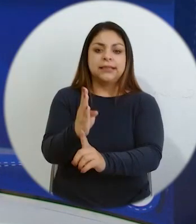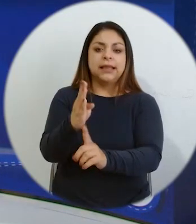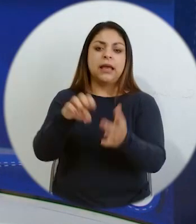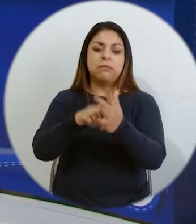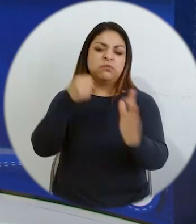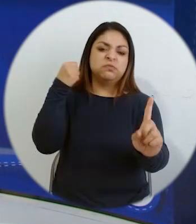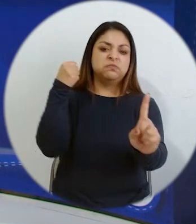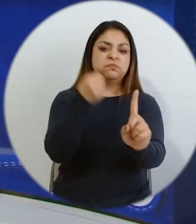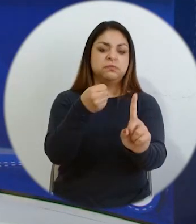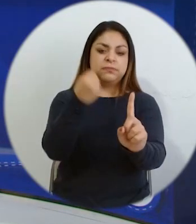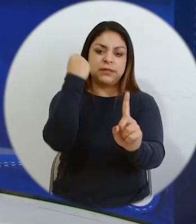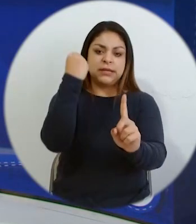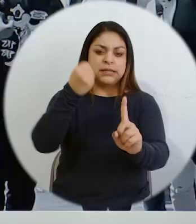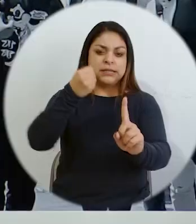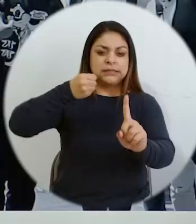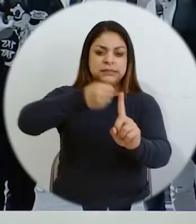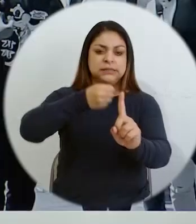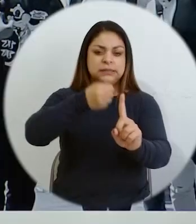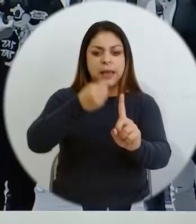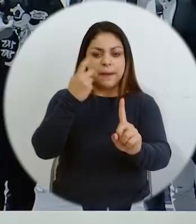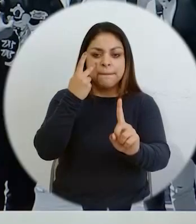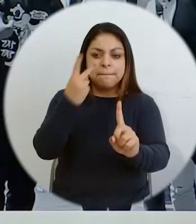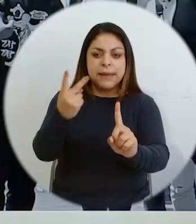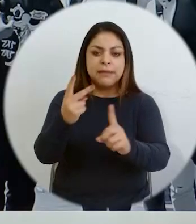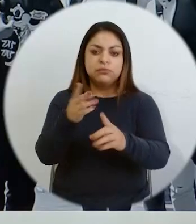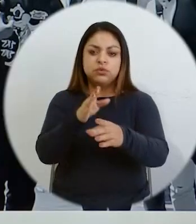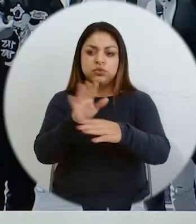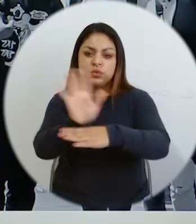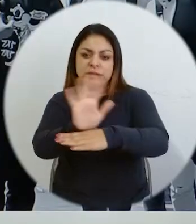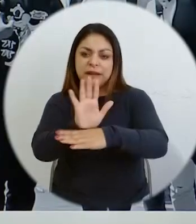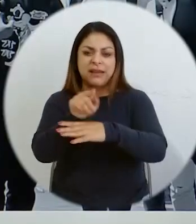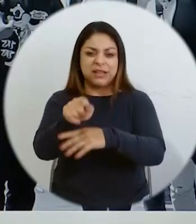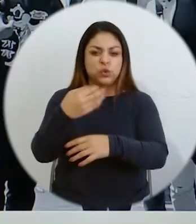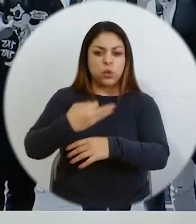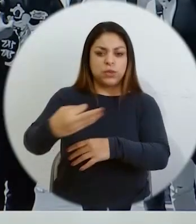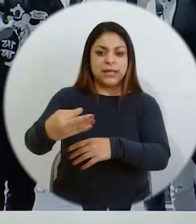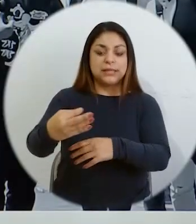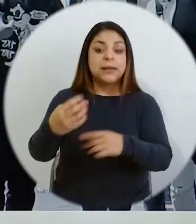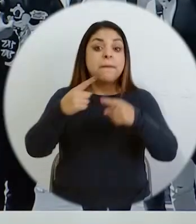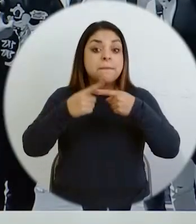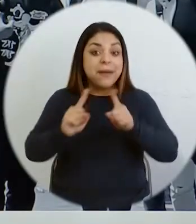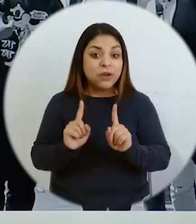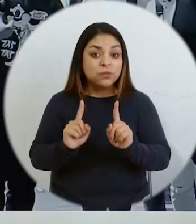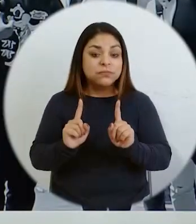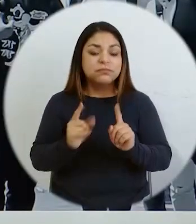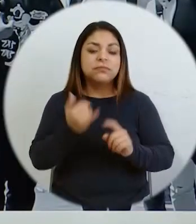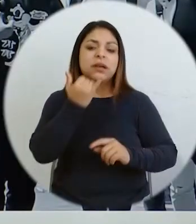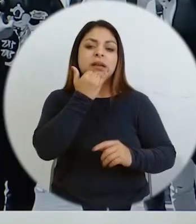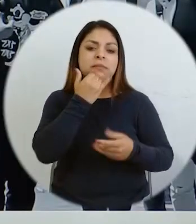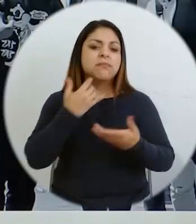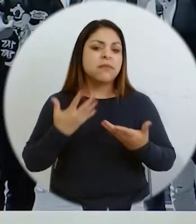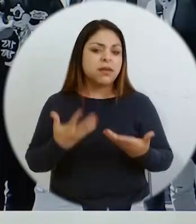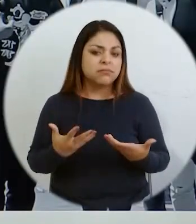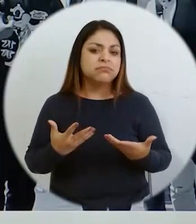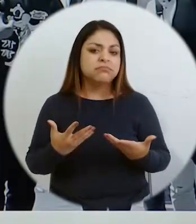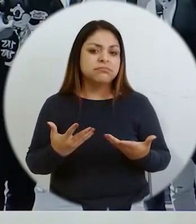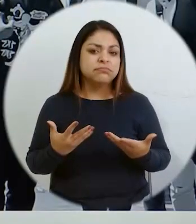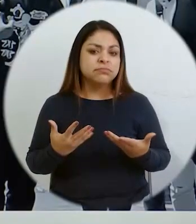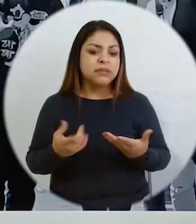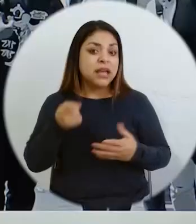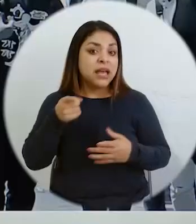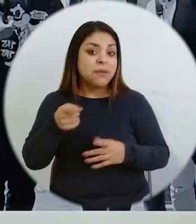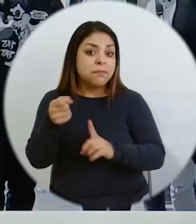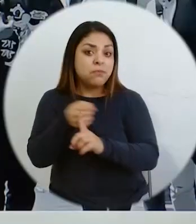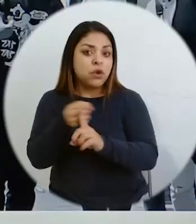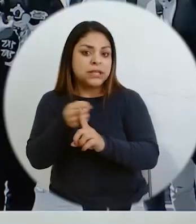la que todos los días vemos en los medios de comunicación. Pero ¿qué pasa? Que esta violencia directa hace una sinergia